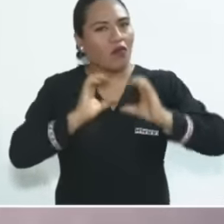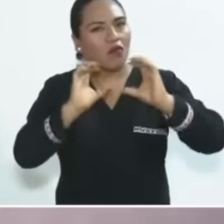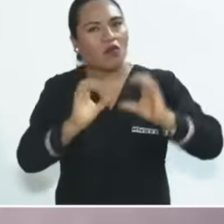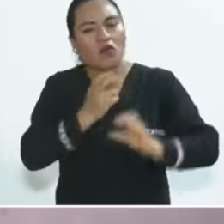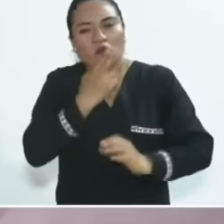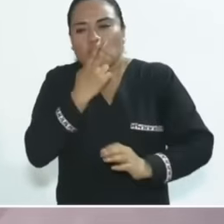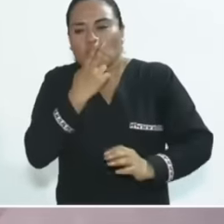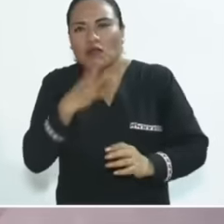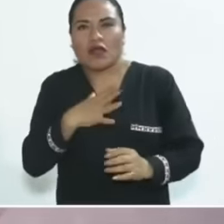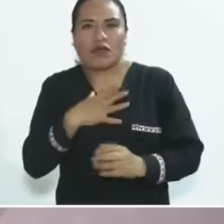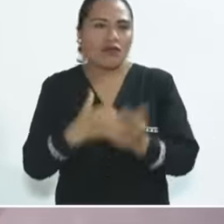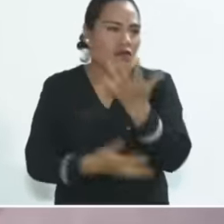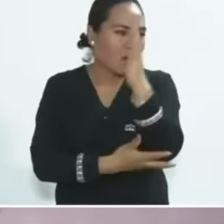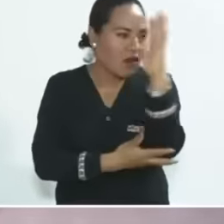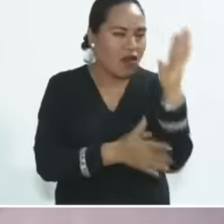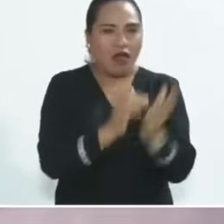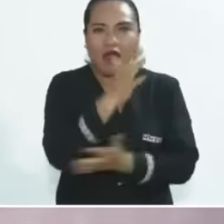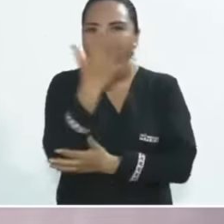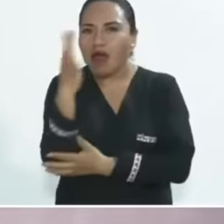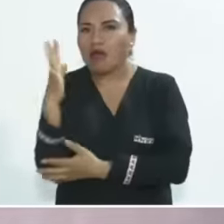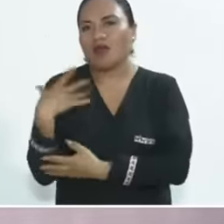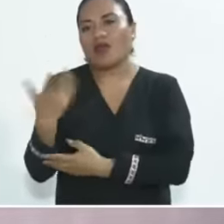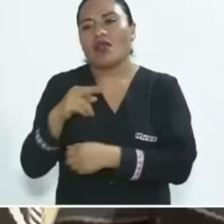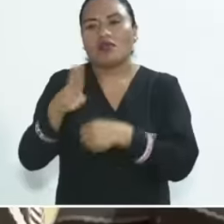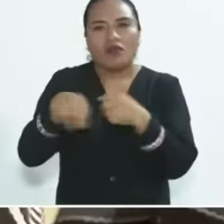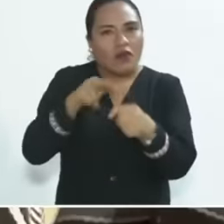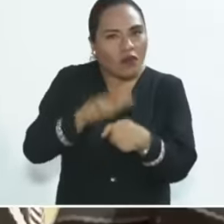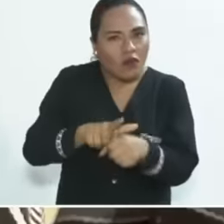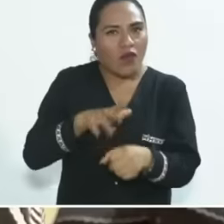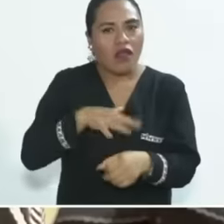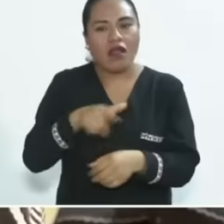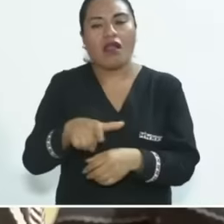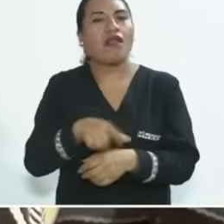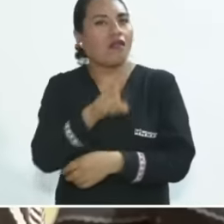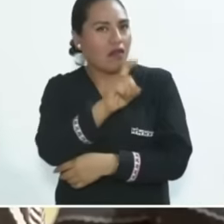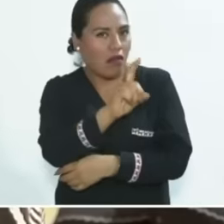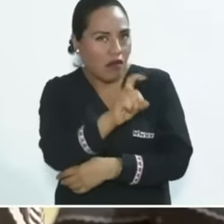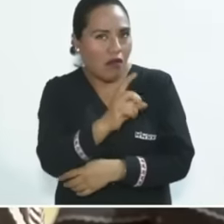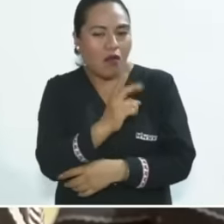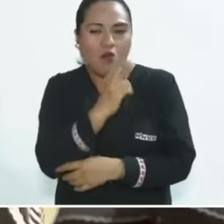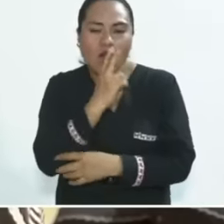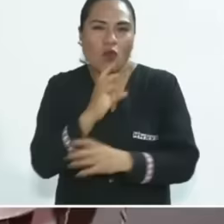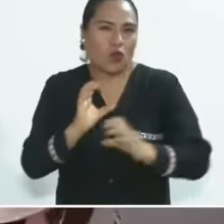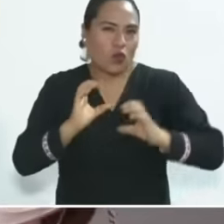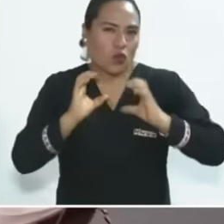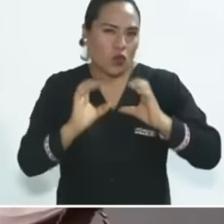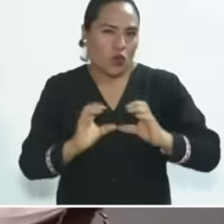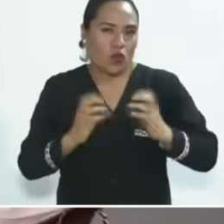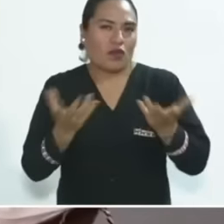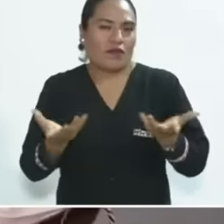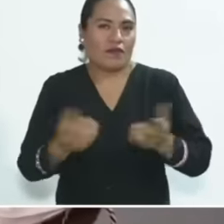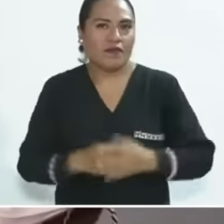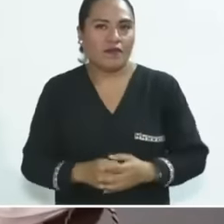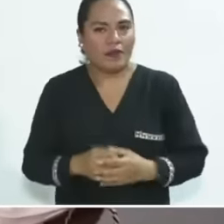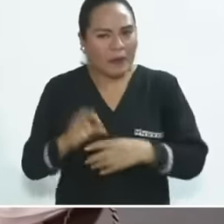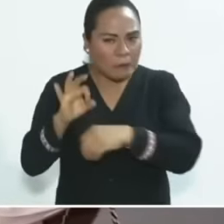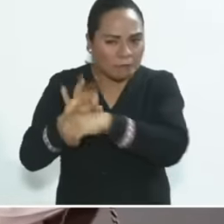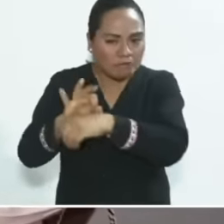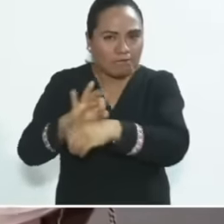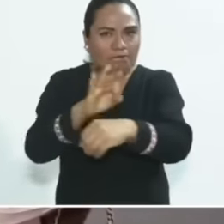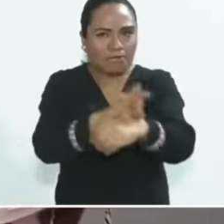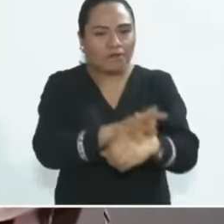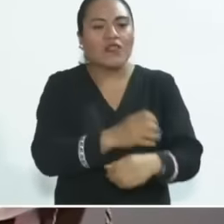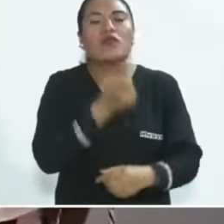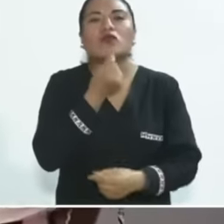se cuidan los bosques, se cuida el agua, se protege a